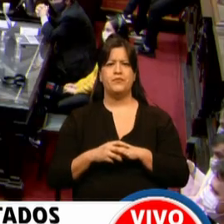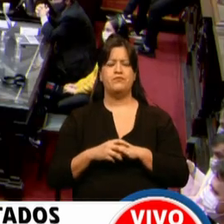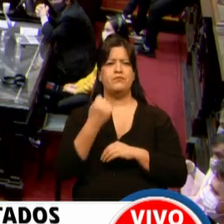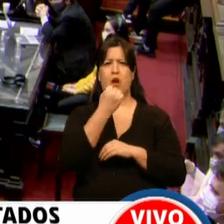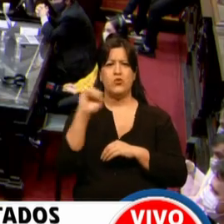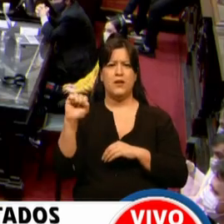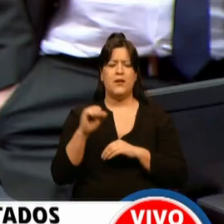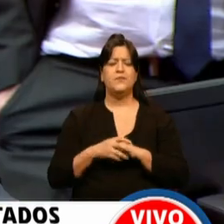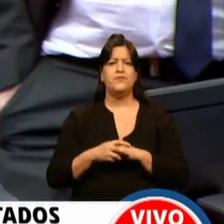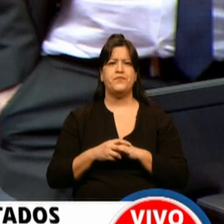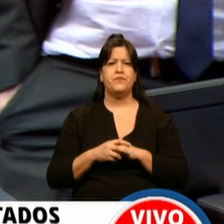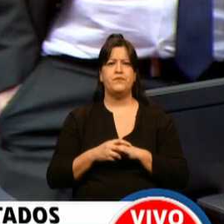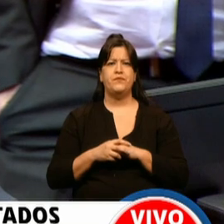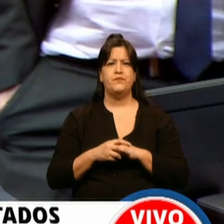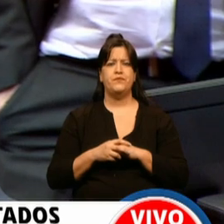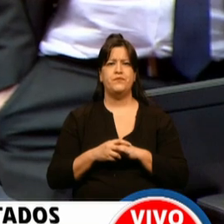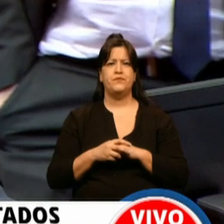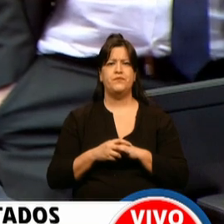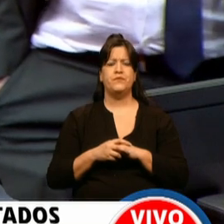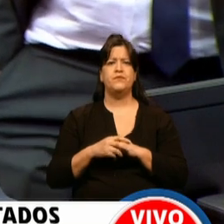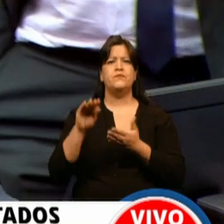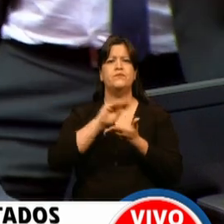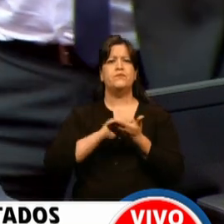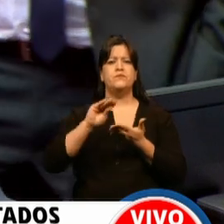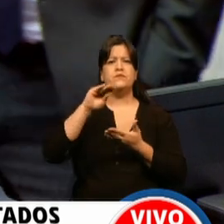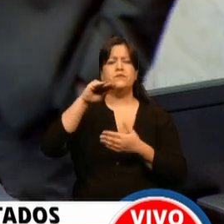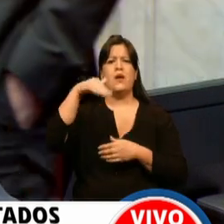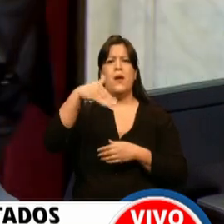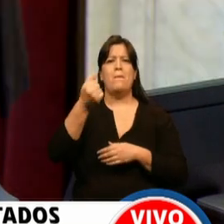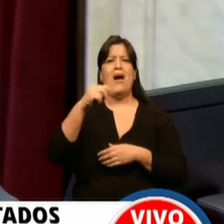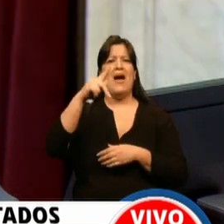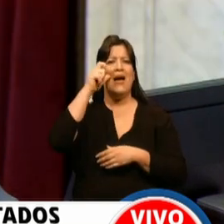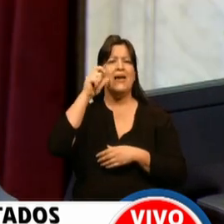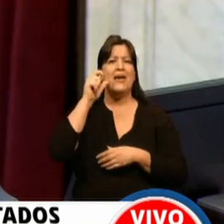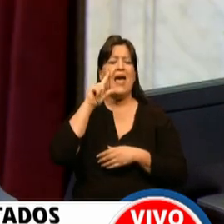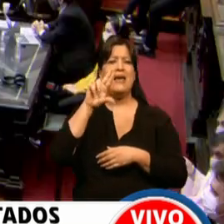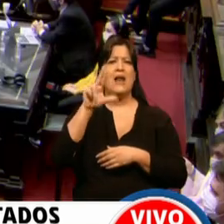ausente a la hora de votar diputado martín maquieira